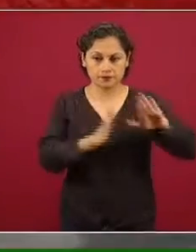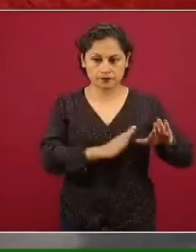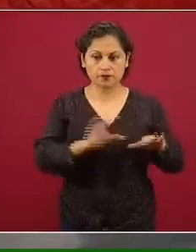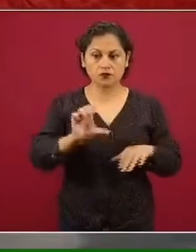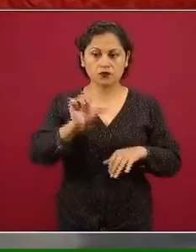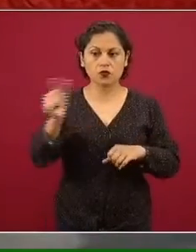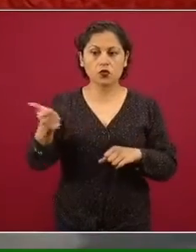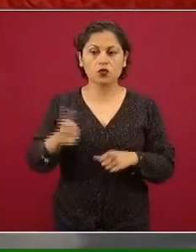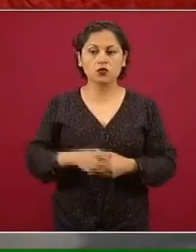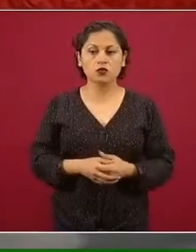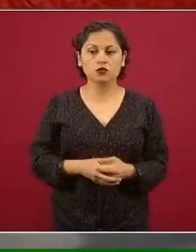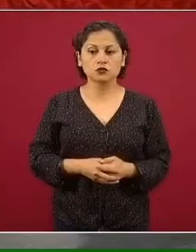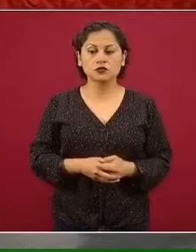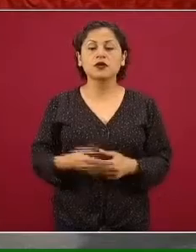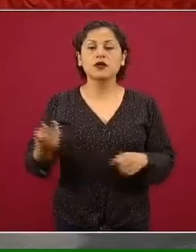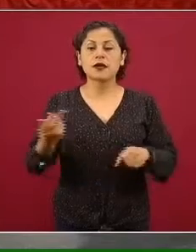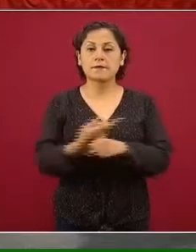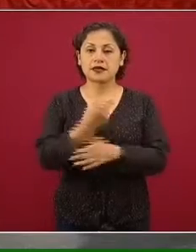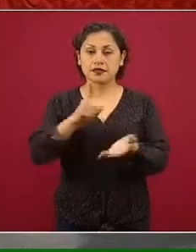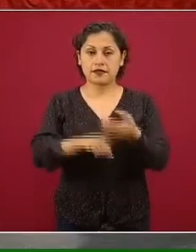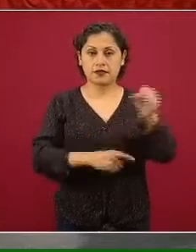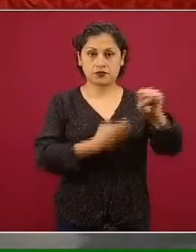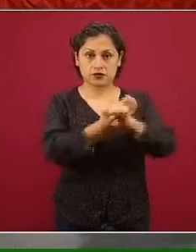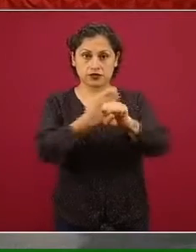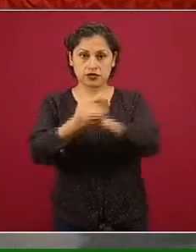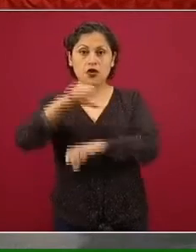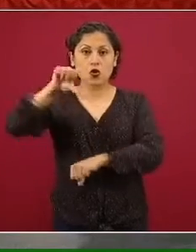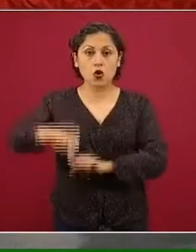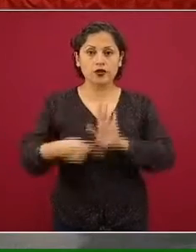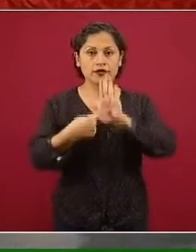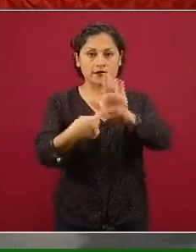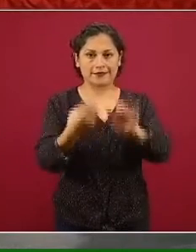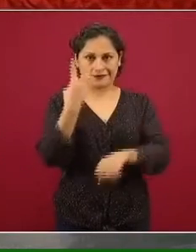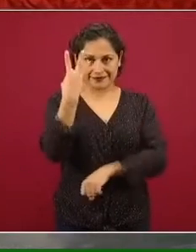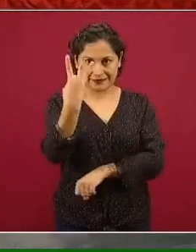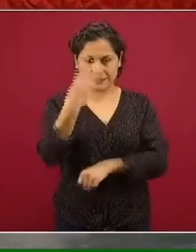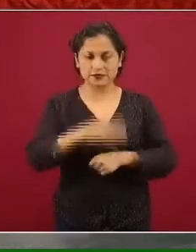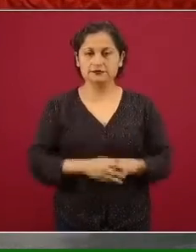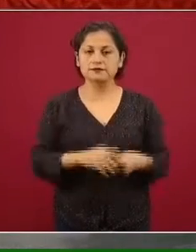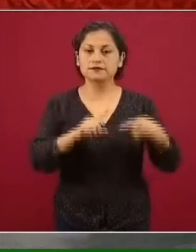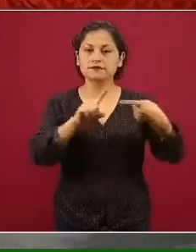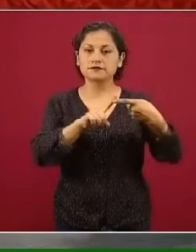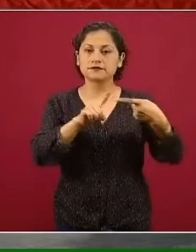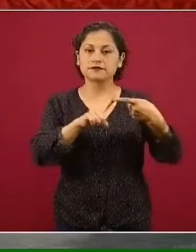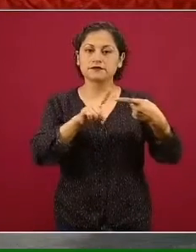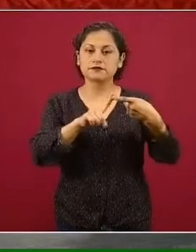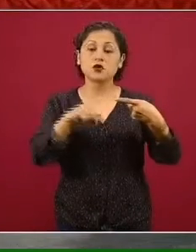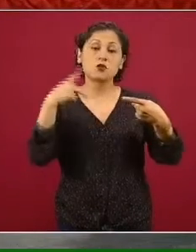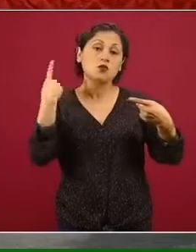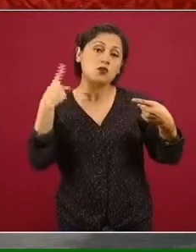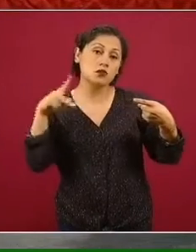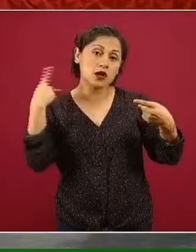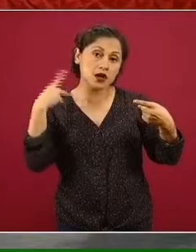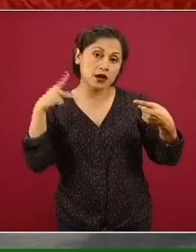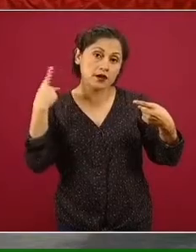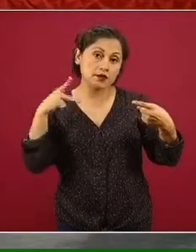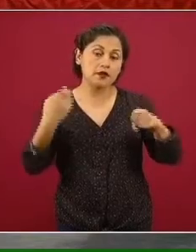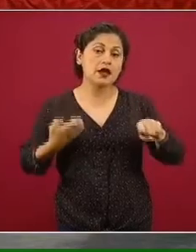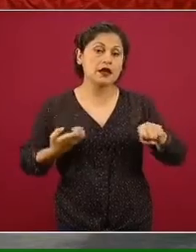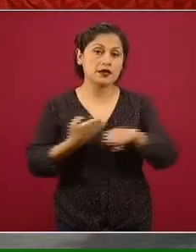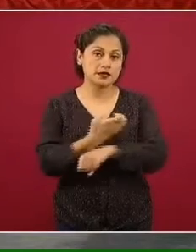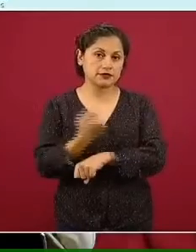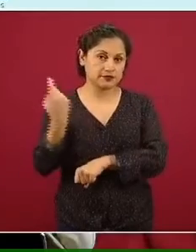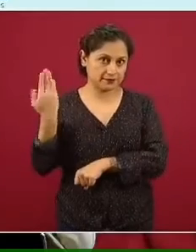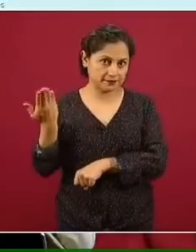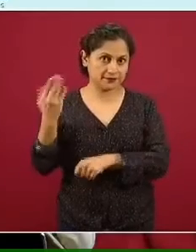a ver los componentes estatales. El día de hoy vamos a presentar 3 estados. El primero de ellos es el estado de Puebla. Esta gráfica la